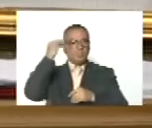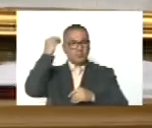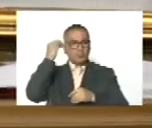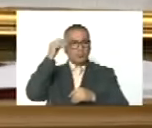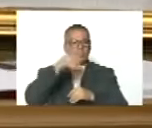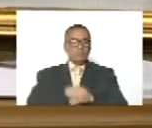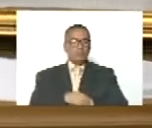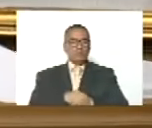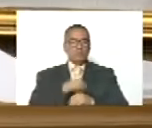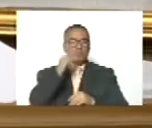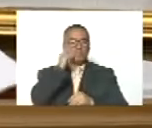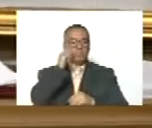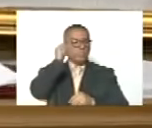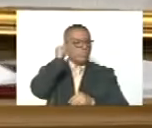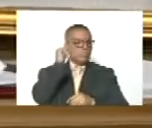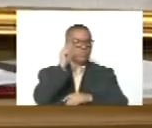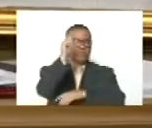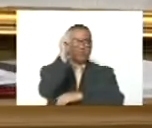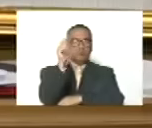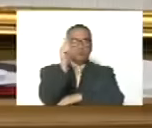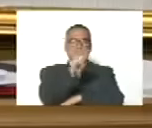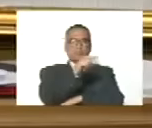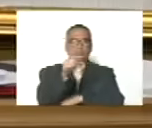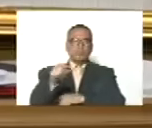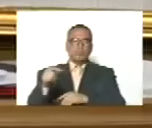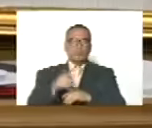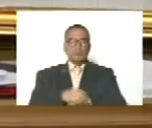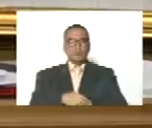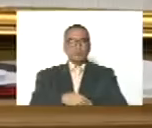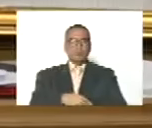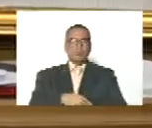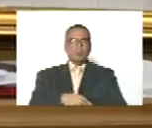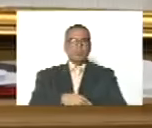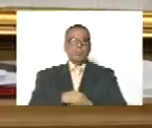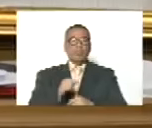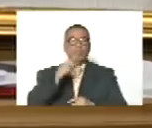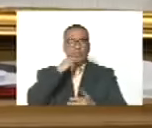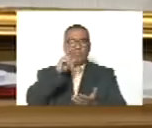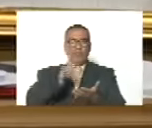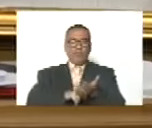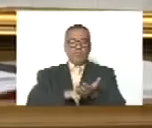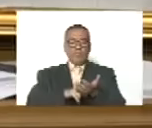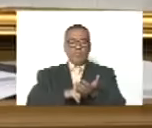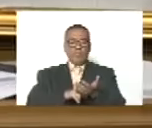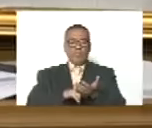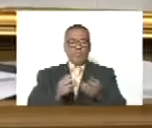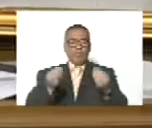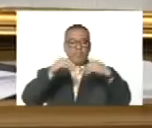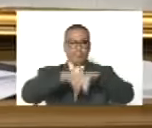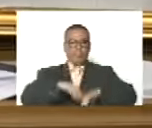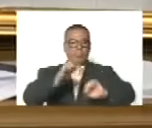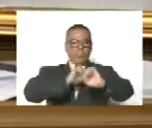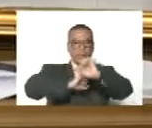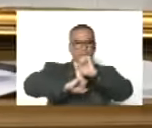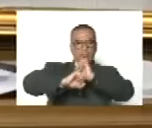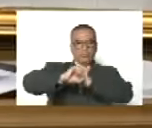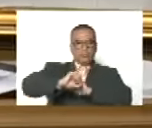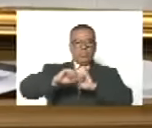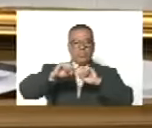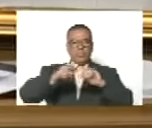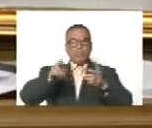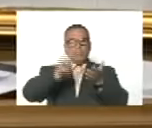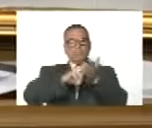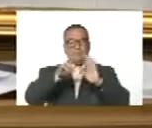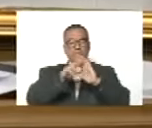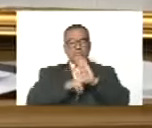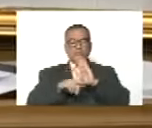consideración, los honorables diputados y las honorables diputadas que estén a favor de aprobar el acuerdo en repudio a la renovación